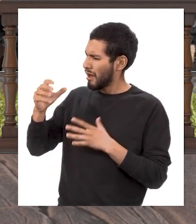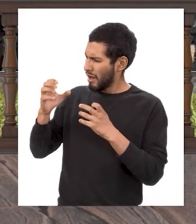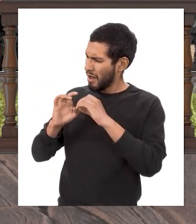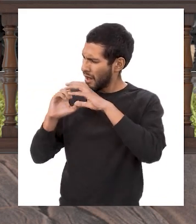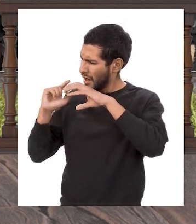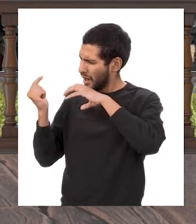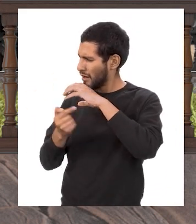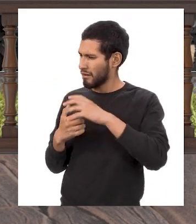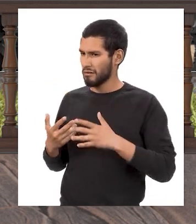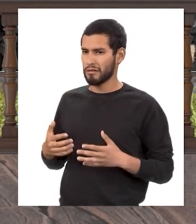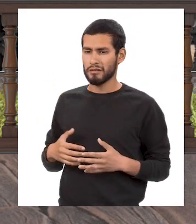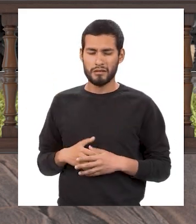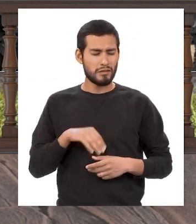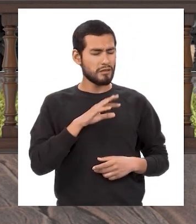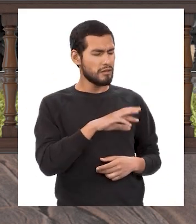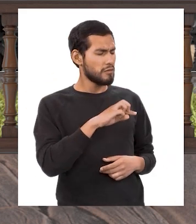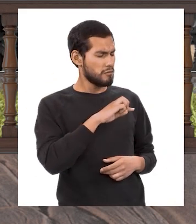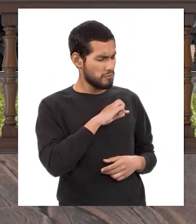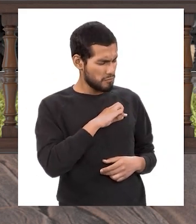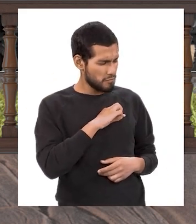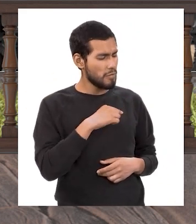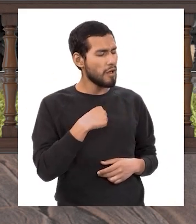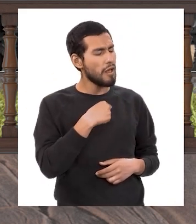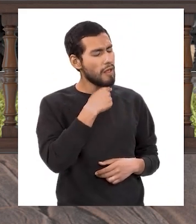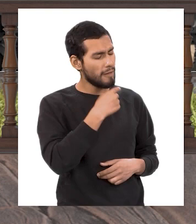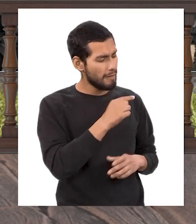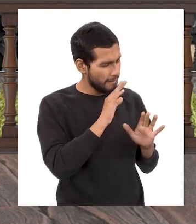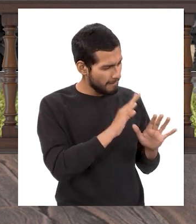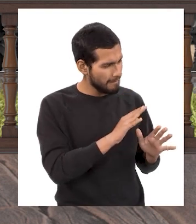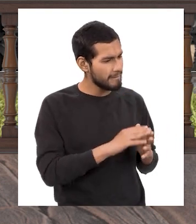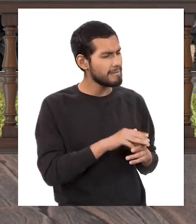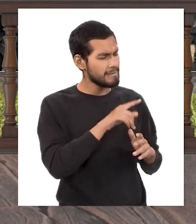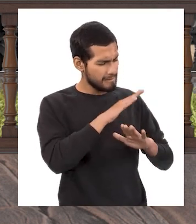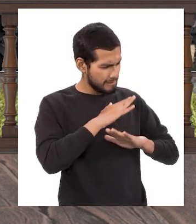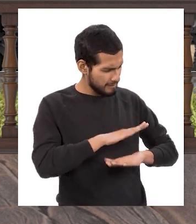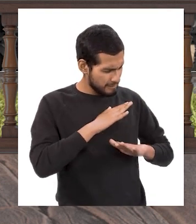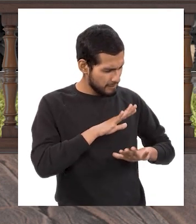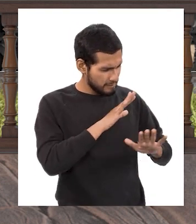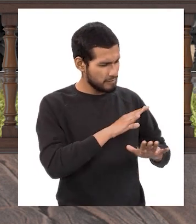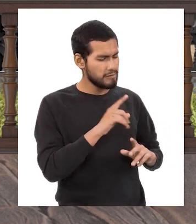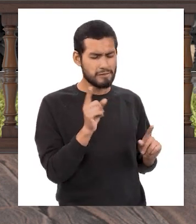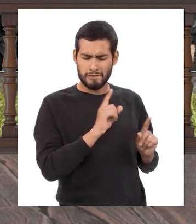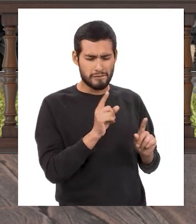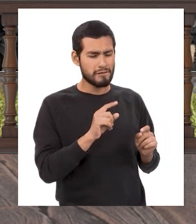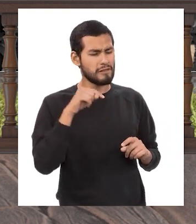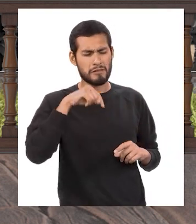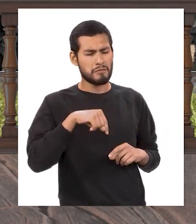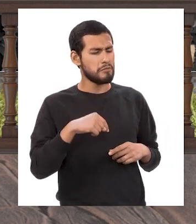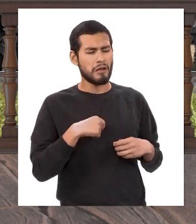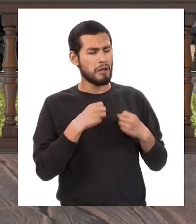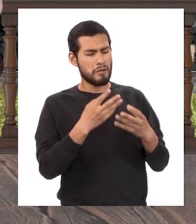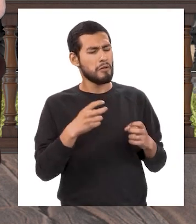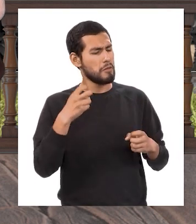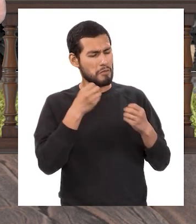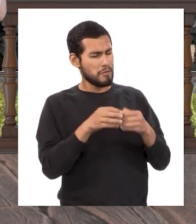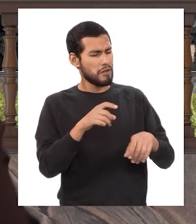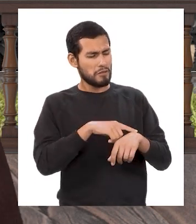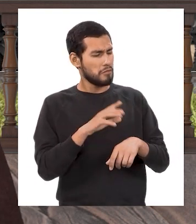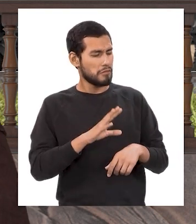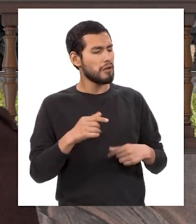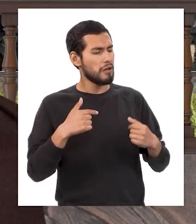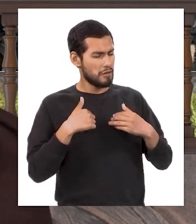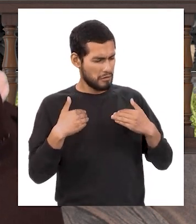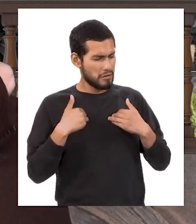a sus intereses. Passepartout, ya te lo dije. Te calmas ahora mismo, y no. Esto no nos hará perder